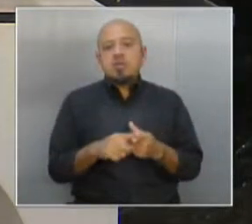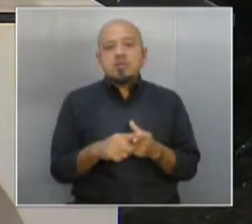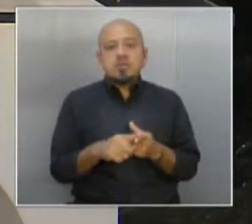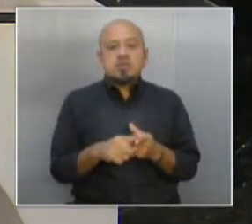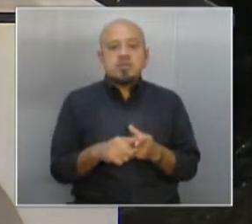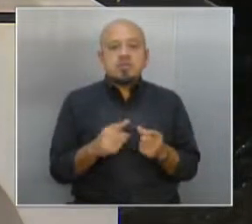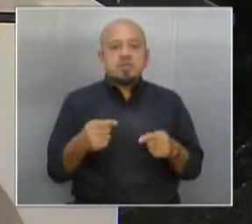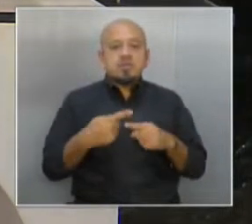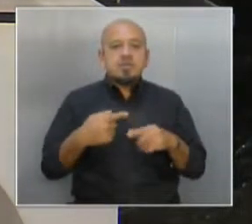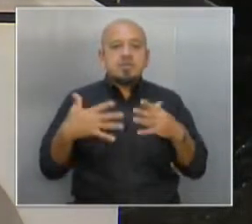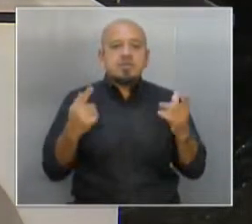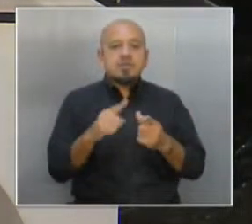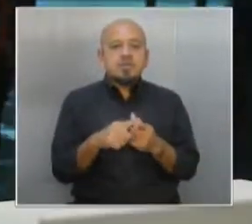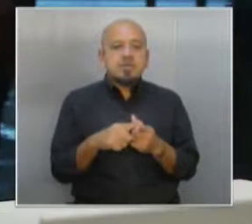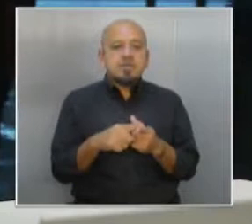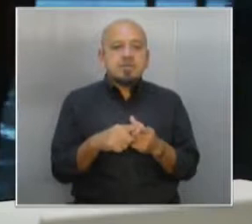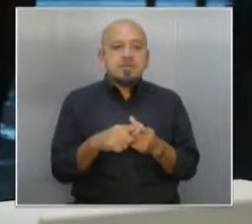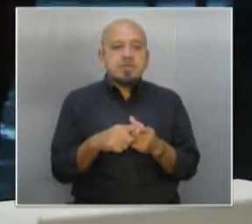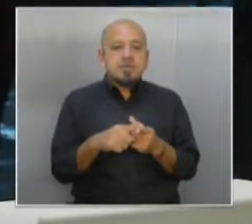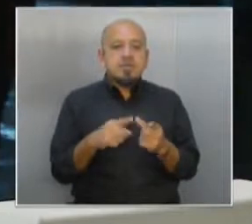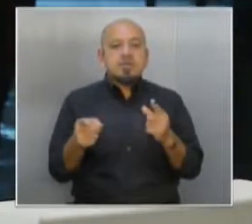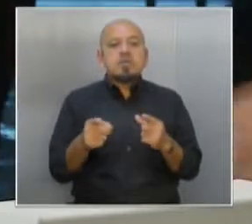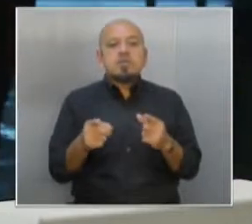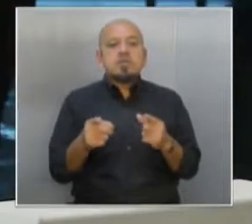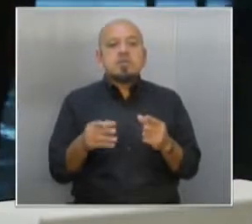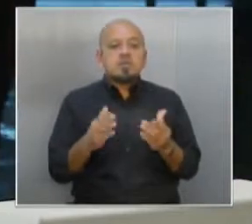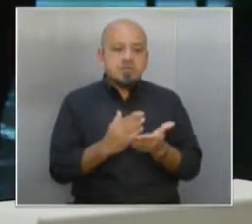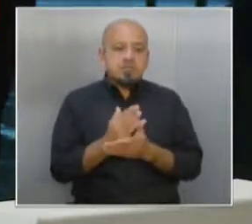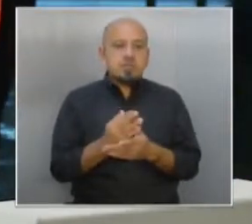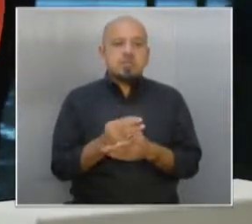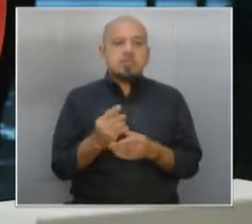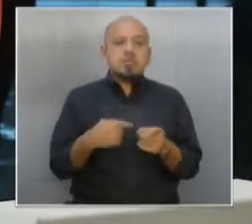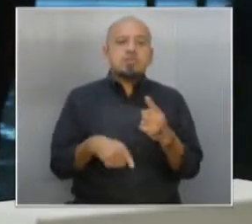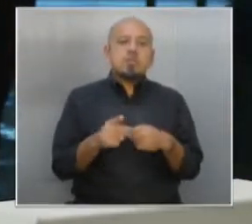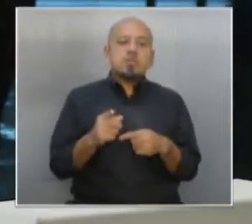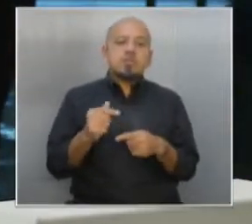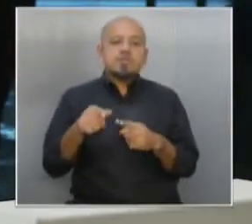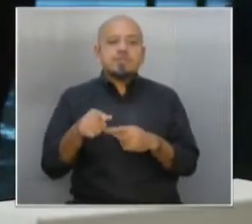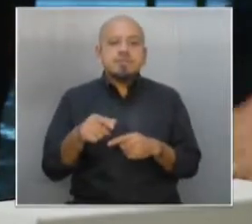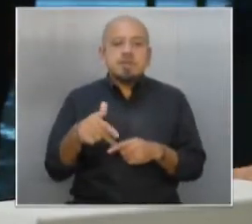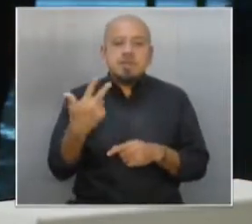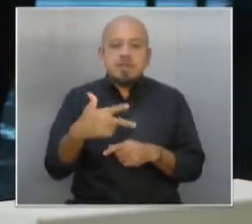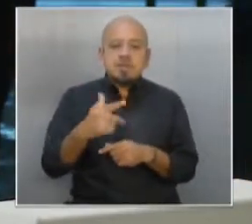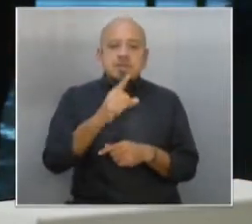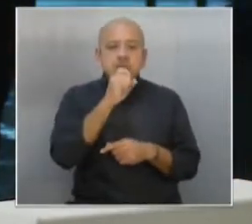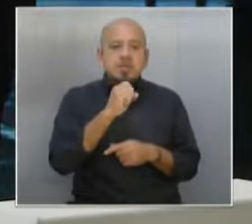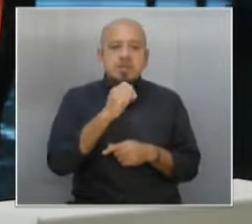y una fiesta. En aquel momento era una celebración, todos los shows me imagino que son una celebración, pero en ese